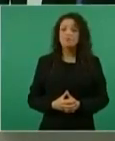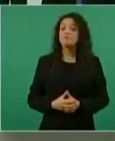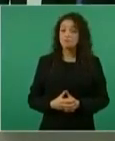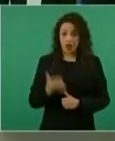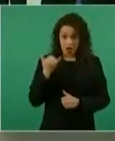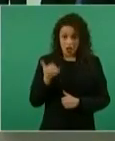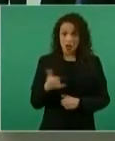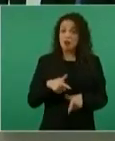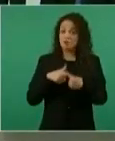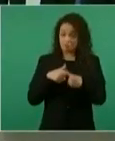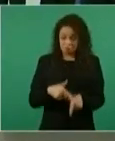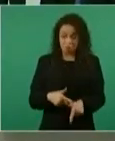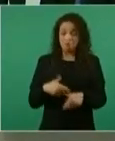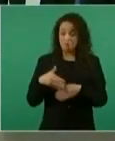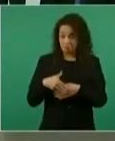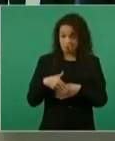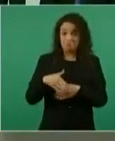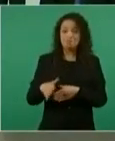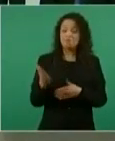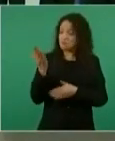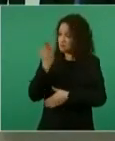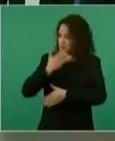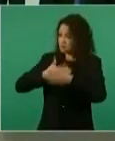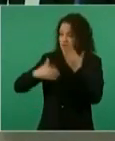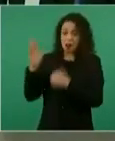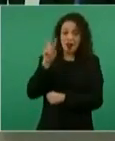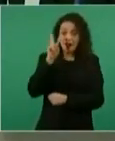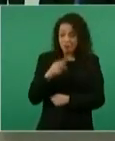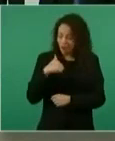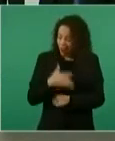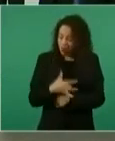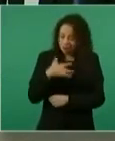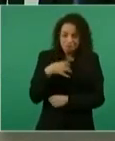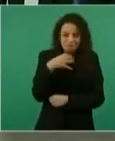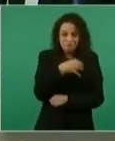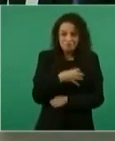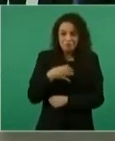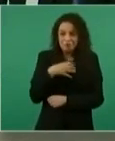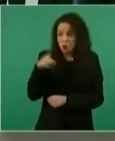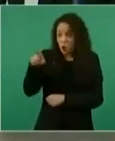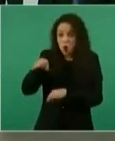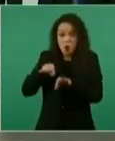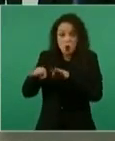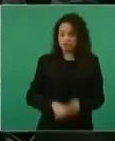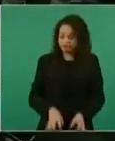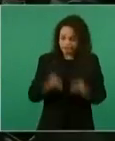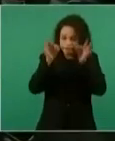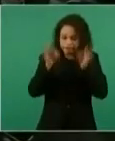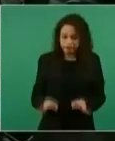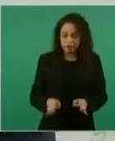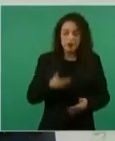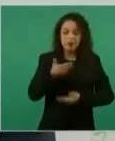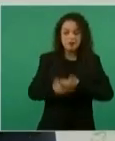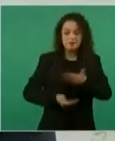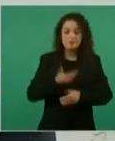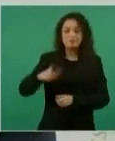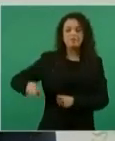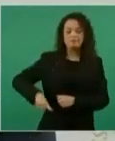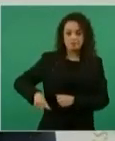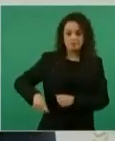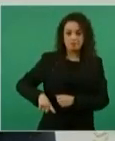señoras las que llegaron ahí. ¿Y qué? ¿Y le cantaron? ¿Qué le cantaron? Pero oye, le llevaron flores y le cantaron la de... Te quedo grande la